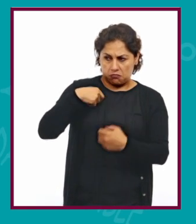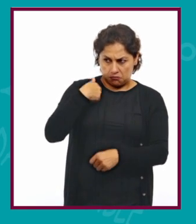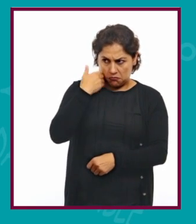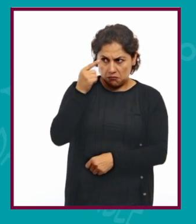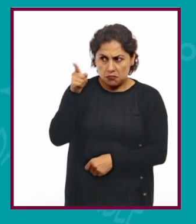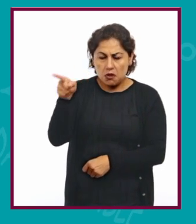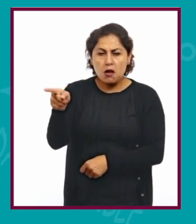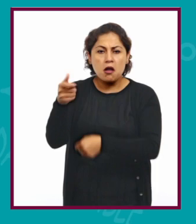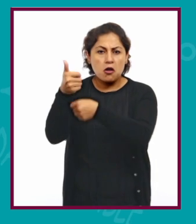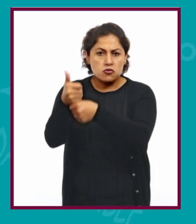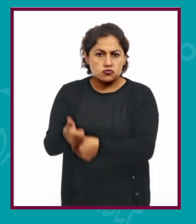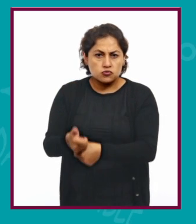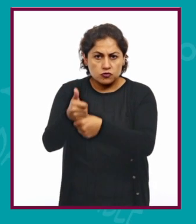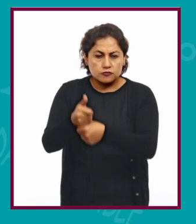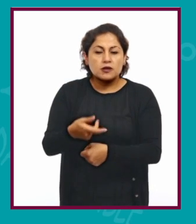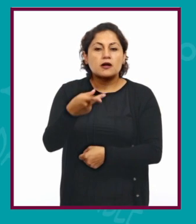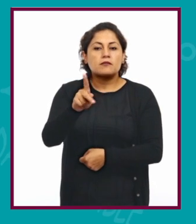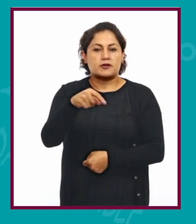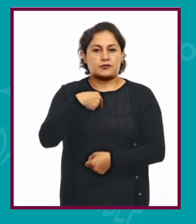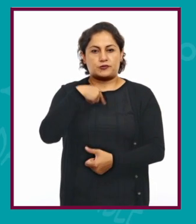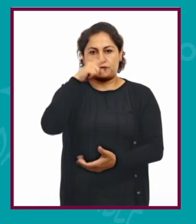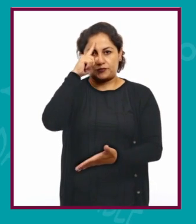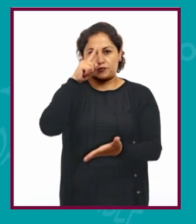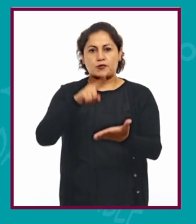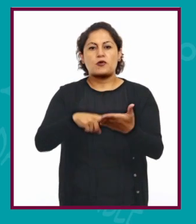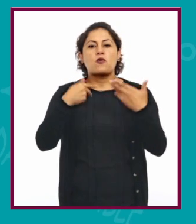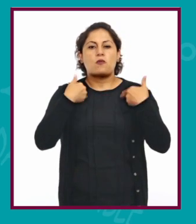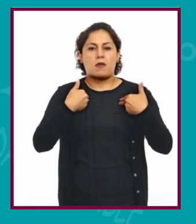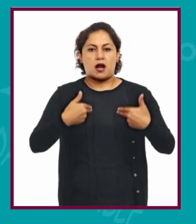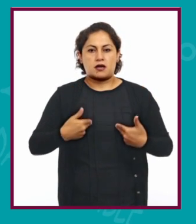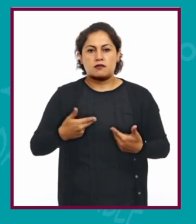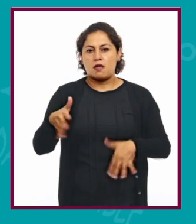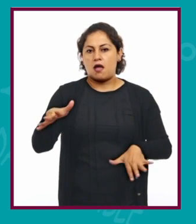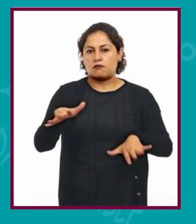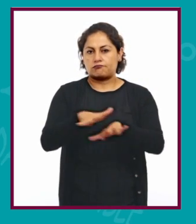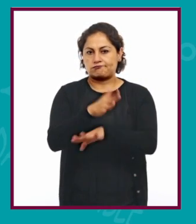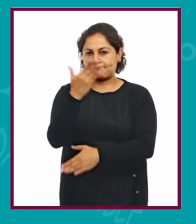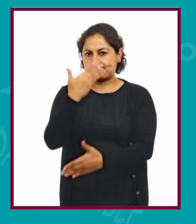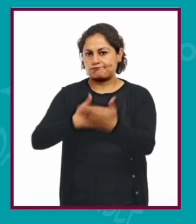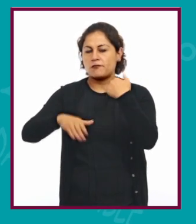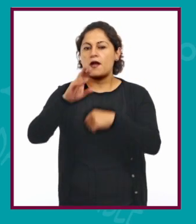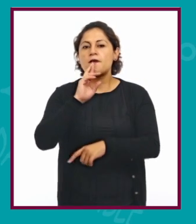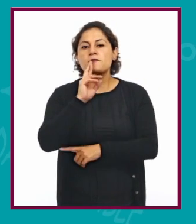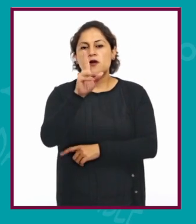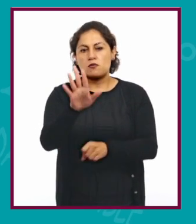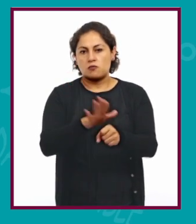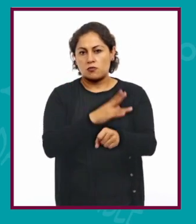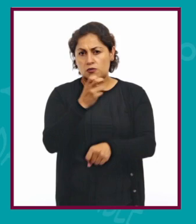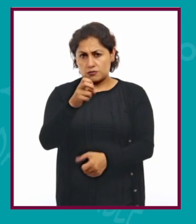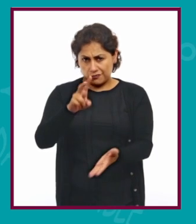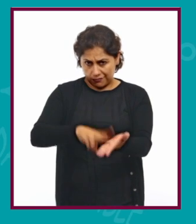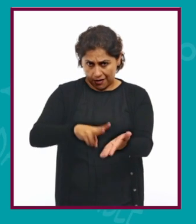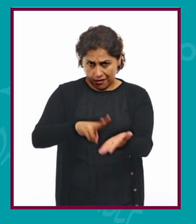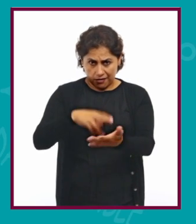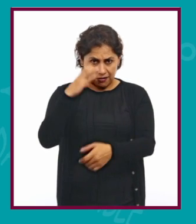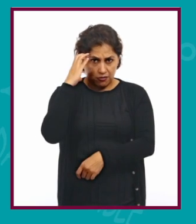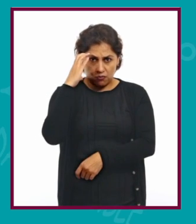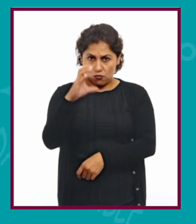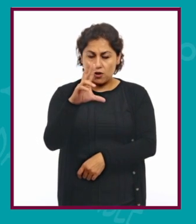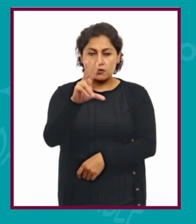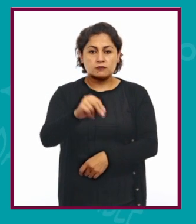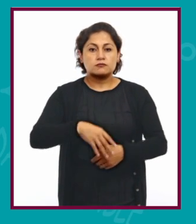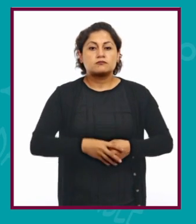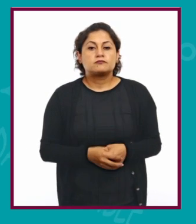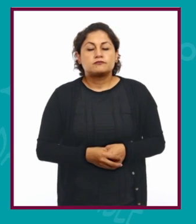sufrir, pero considero que como humanidad debemos de mejorar. Entonces, yo considero que no se vale ser cruel con